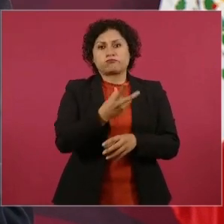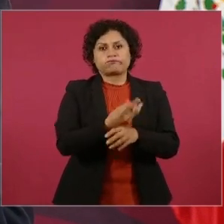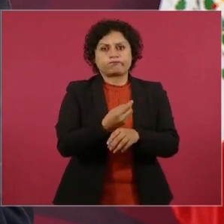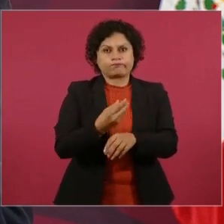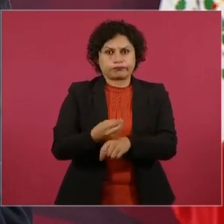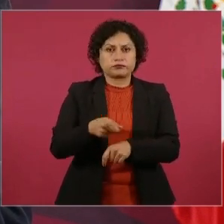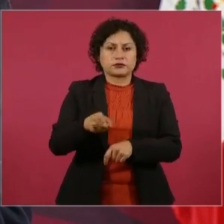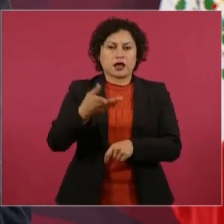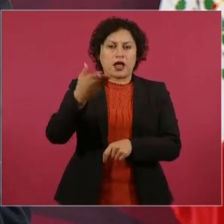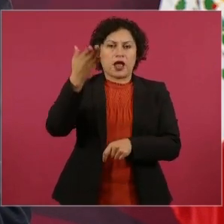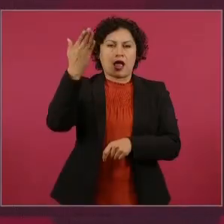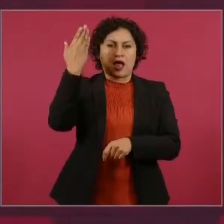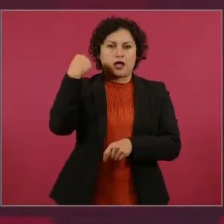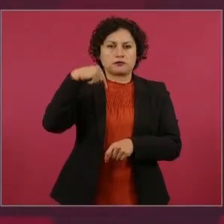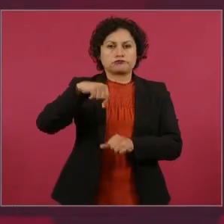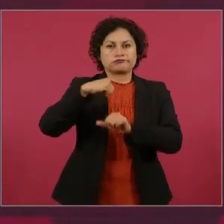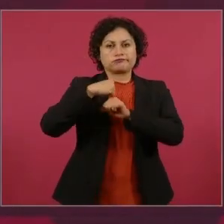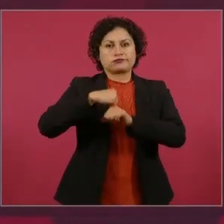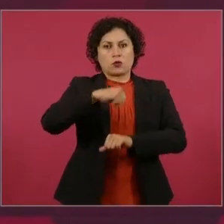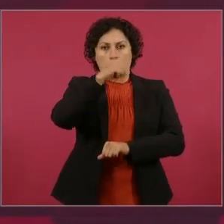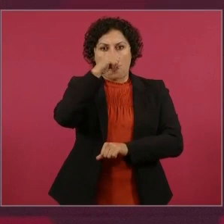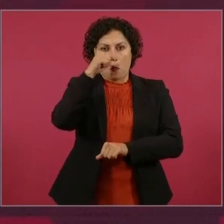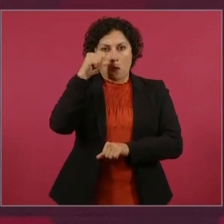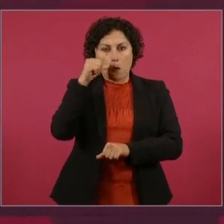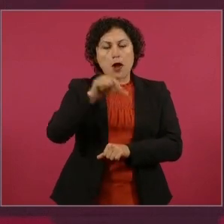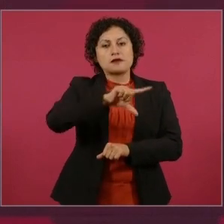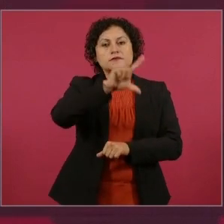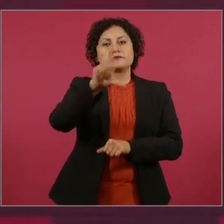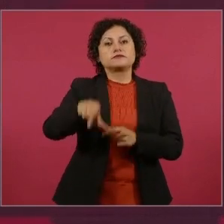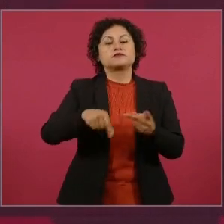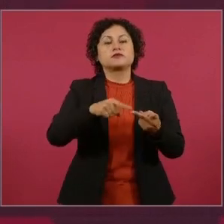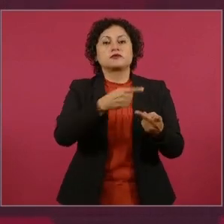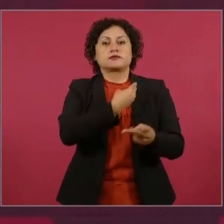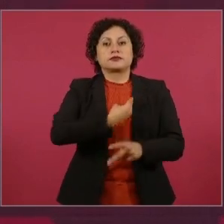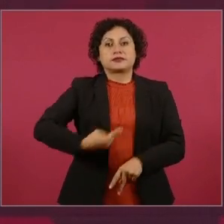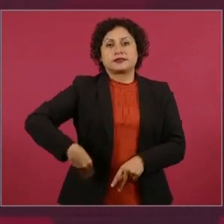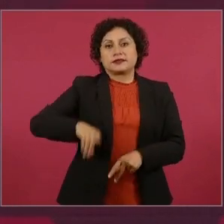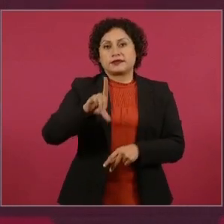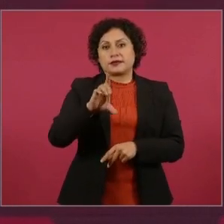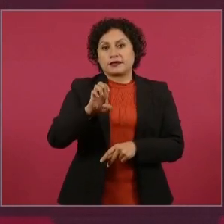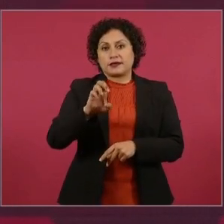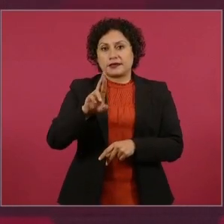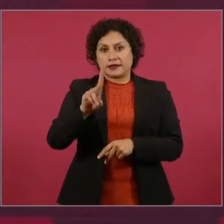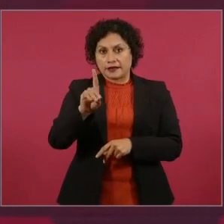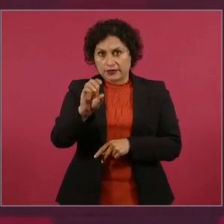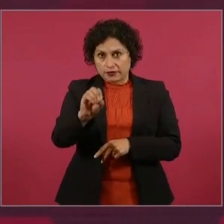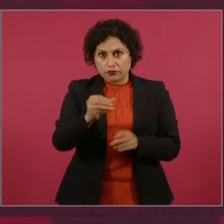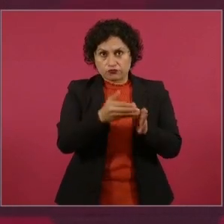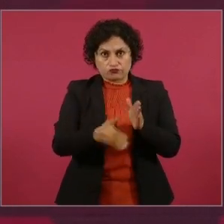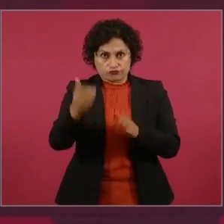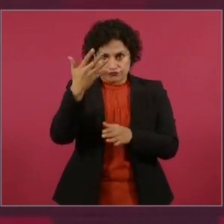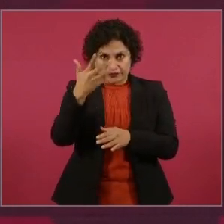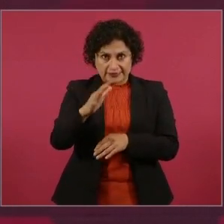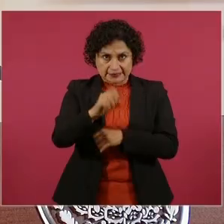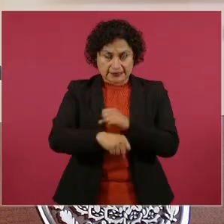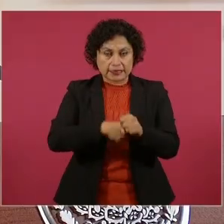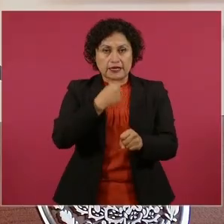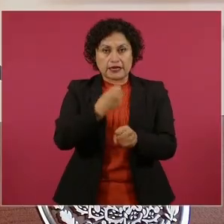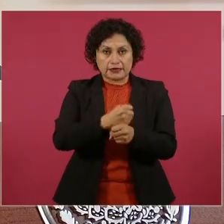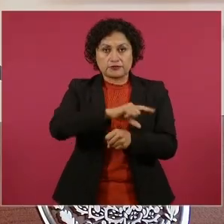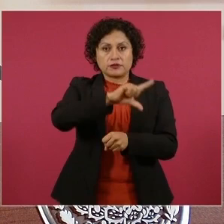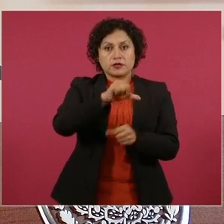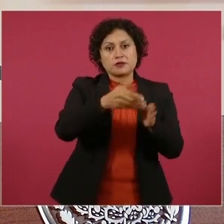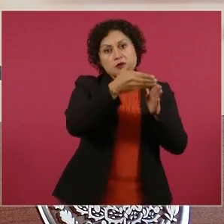también gobierno del presidente Lerdo 10 años y luego todo